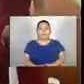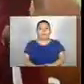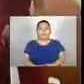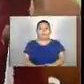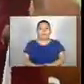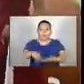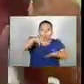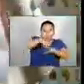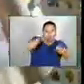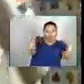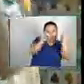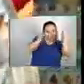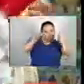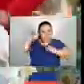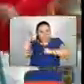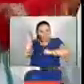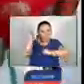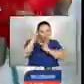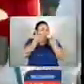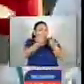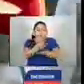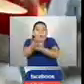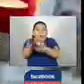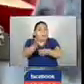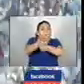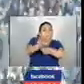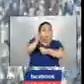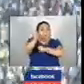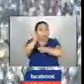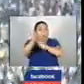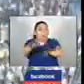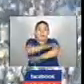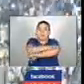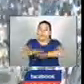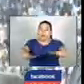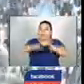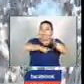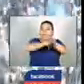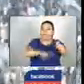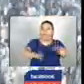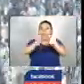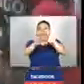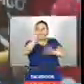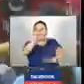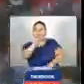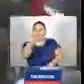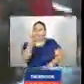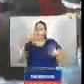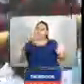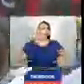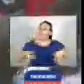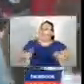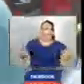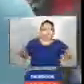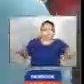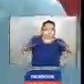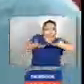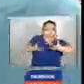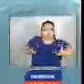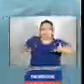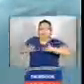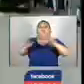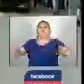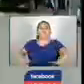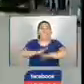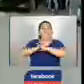Fiestas patronales, carnavales, eventos políticos y deportivos quedan suspendidos durante 90 días para evitar aglomeraciones y tratar de frenar los